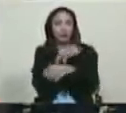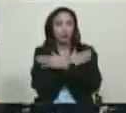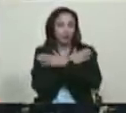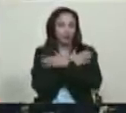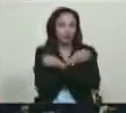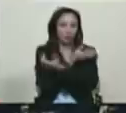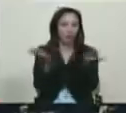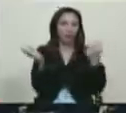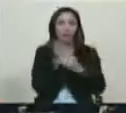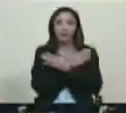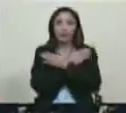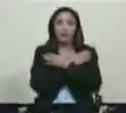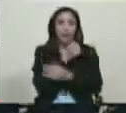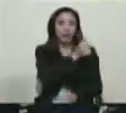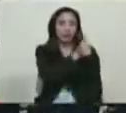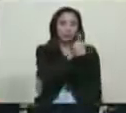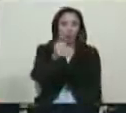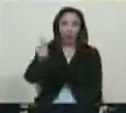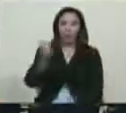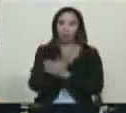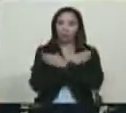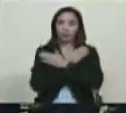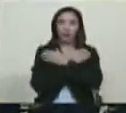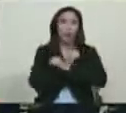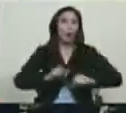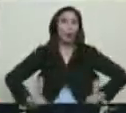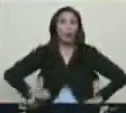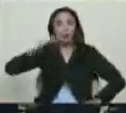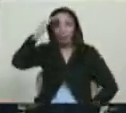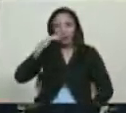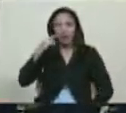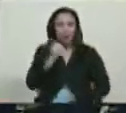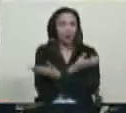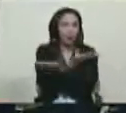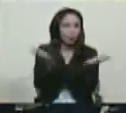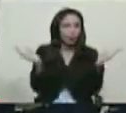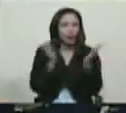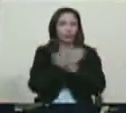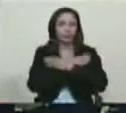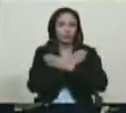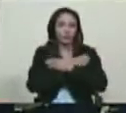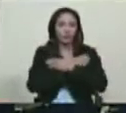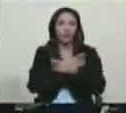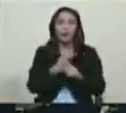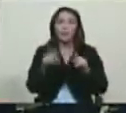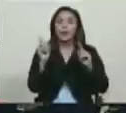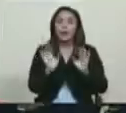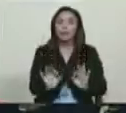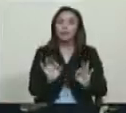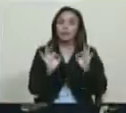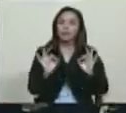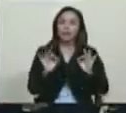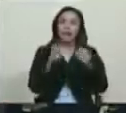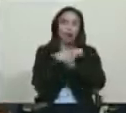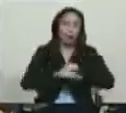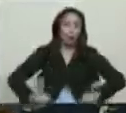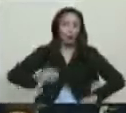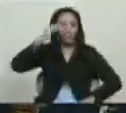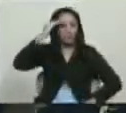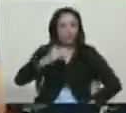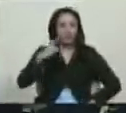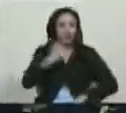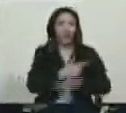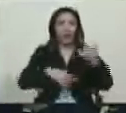a todos los oficiales y soldados de la fuerza armada nacional bolivariana pero en especial a la guardia nacional bolivariana que